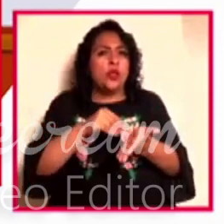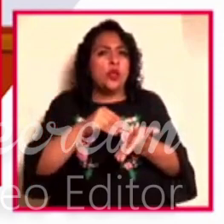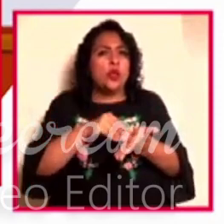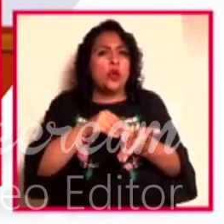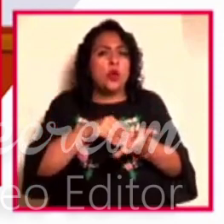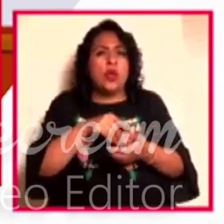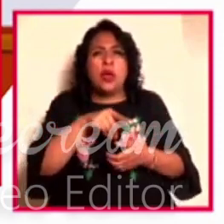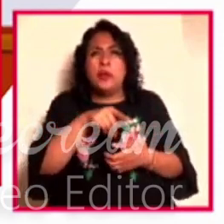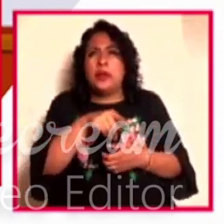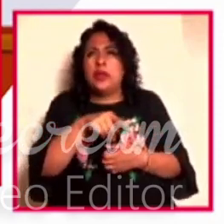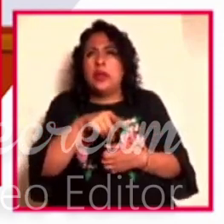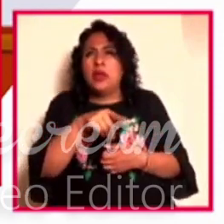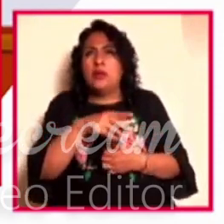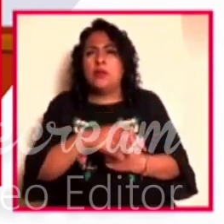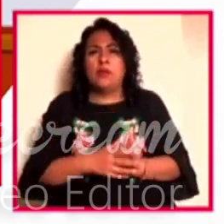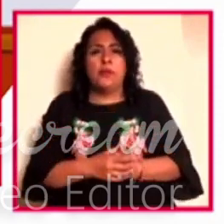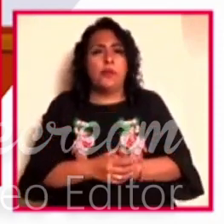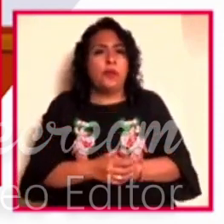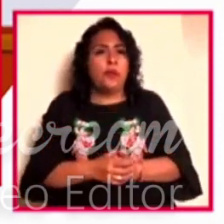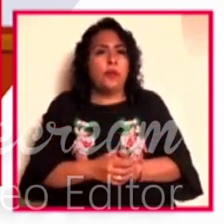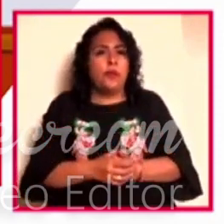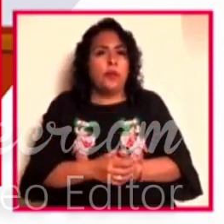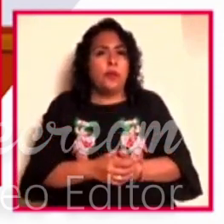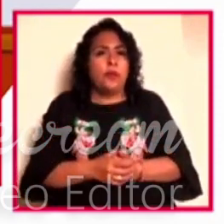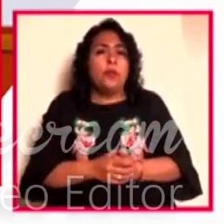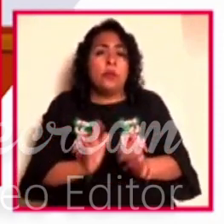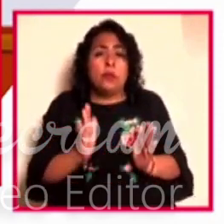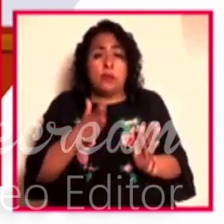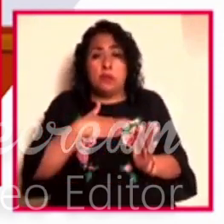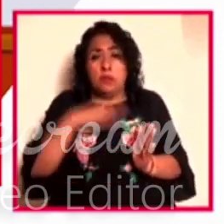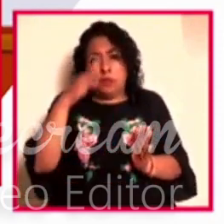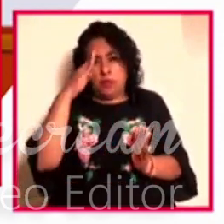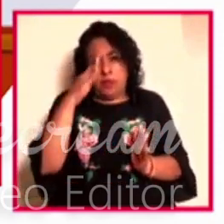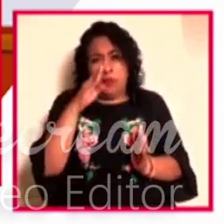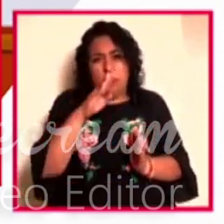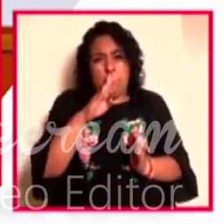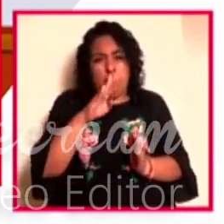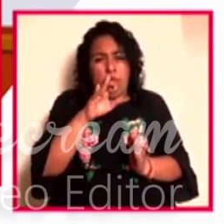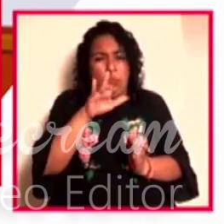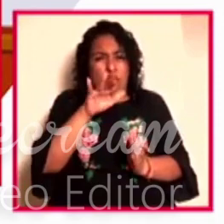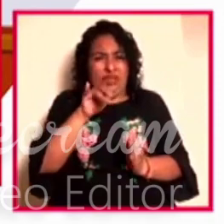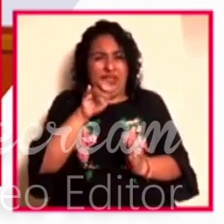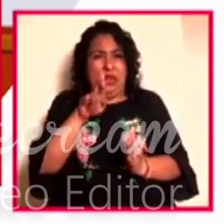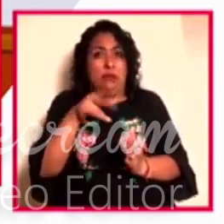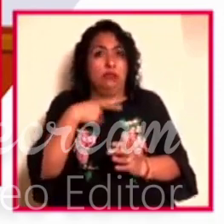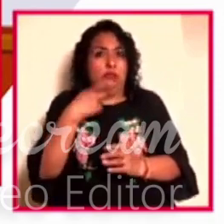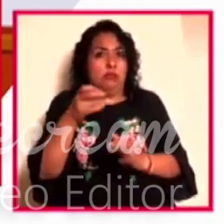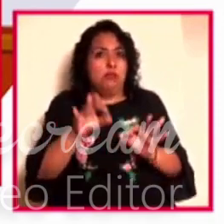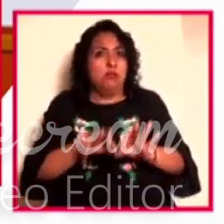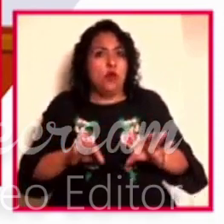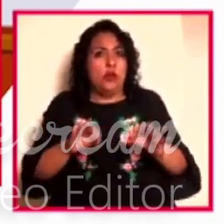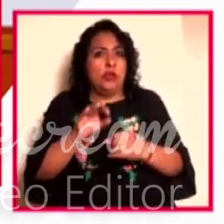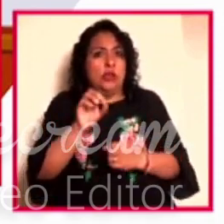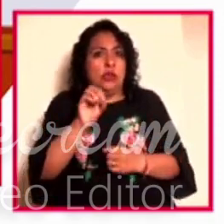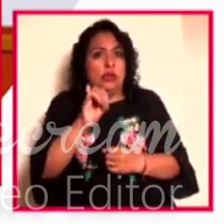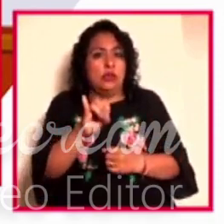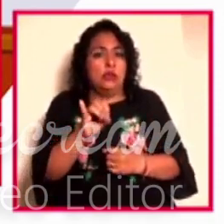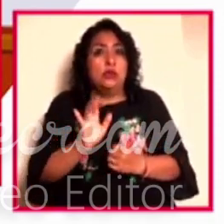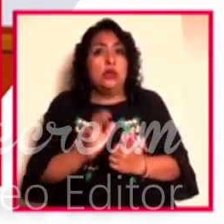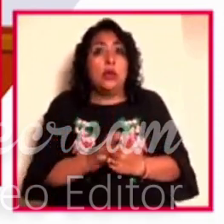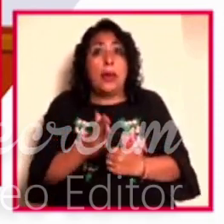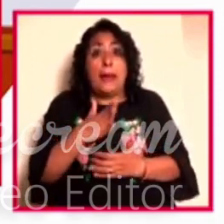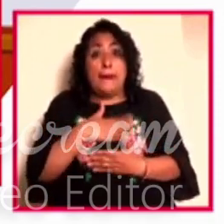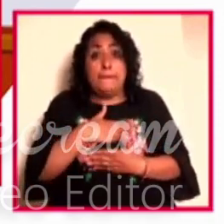y todo ese corriente, ¿no? Pero creo que Cluster sin duda fue muy, muy importante y a mí me